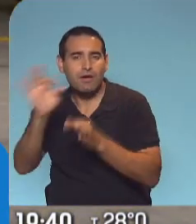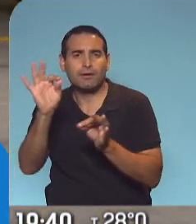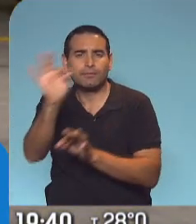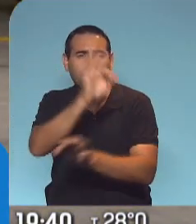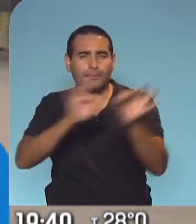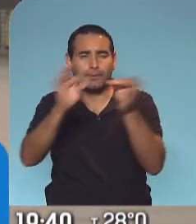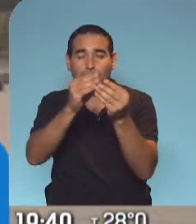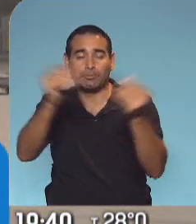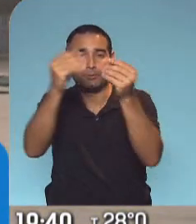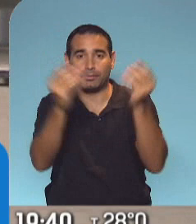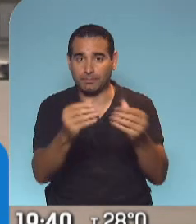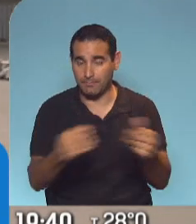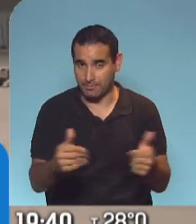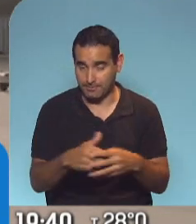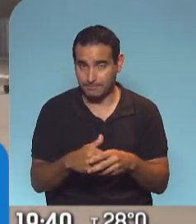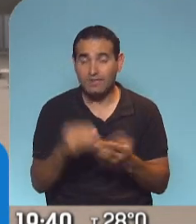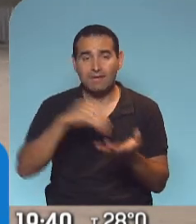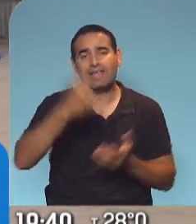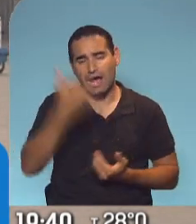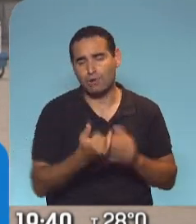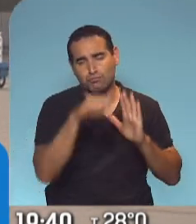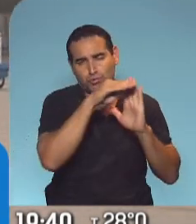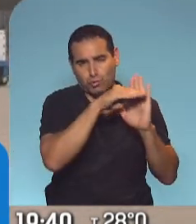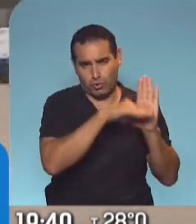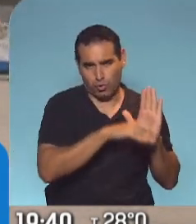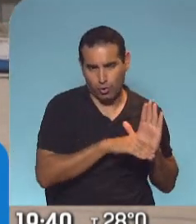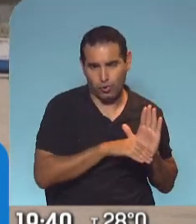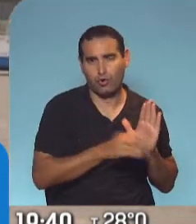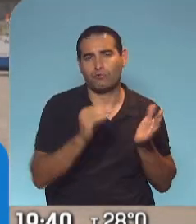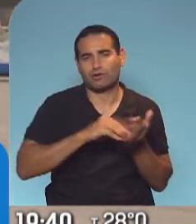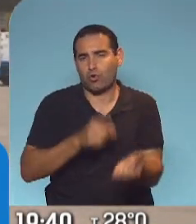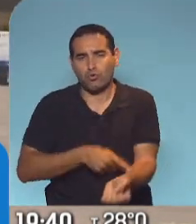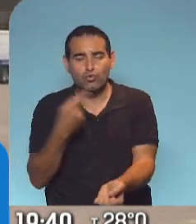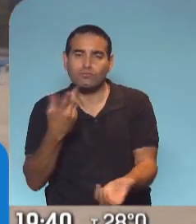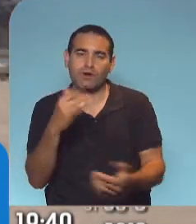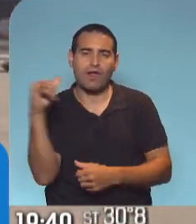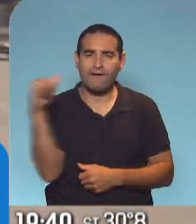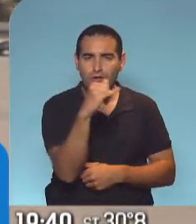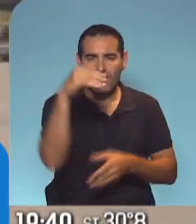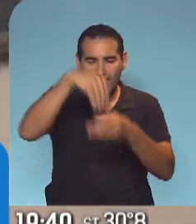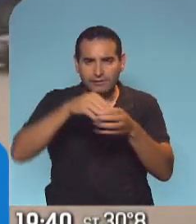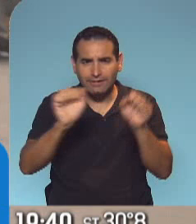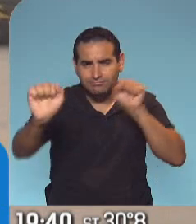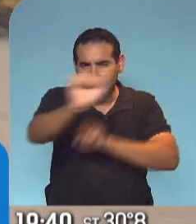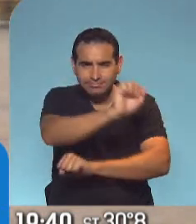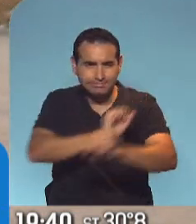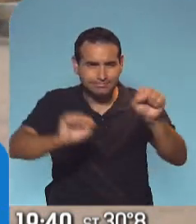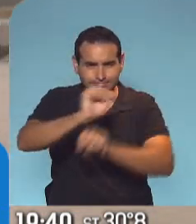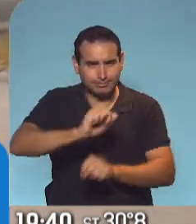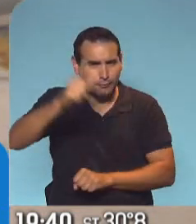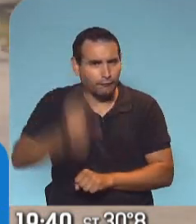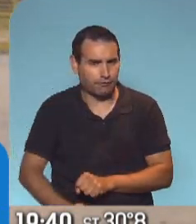microorganismos del aire y un protocolo y una rutina de limpieza del avión estricta para generar